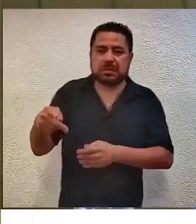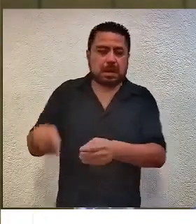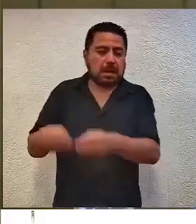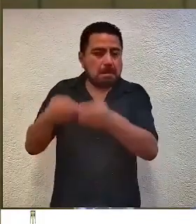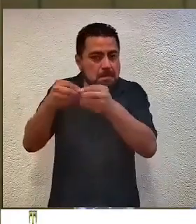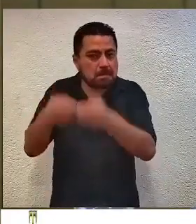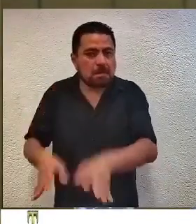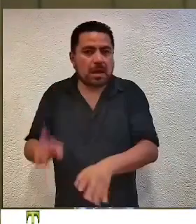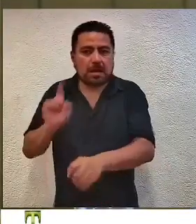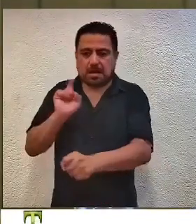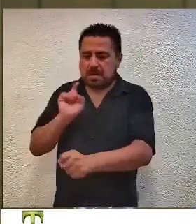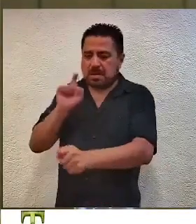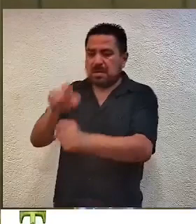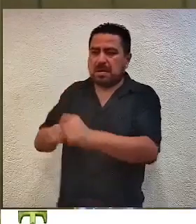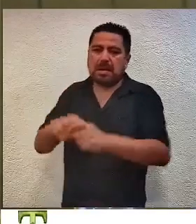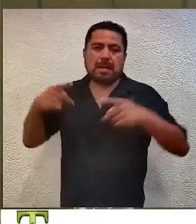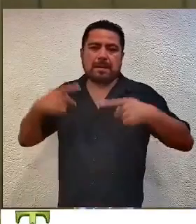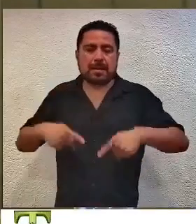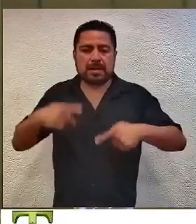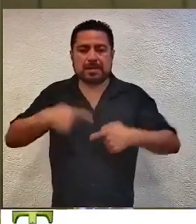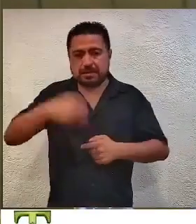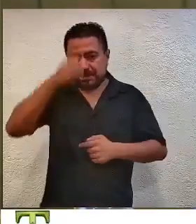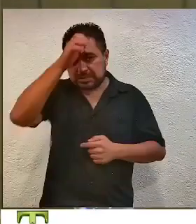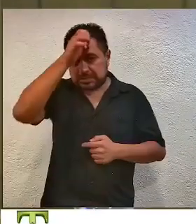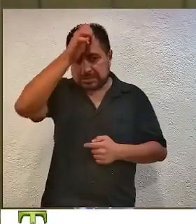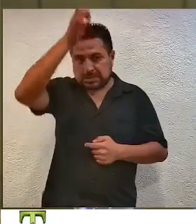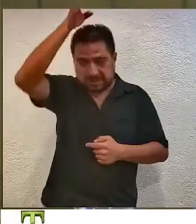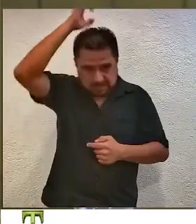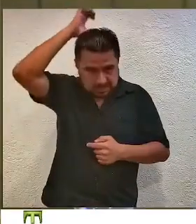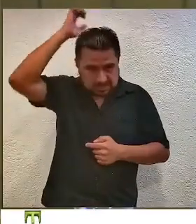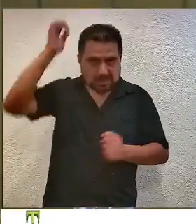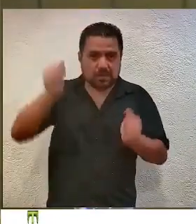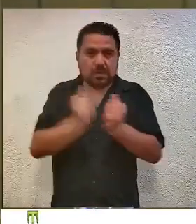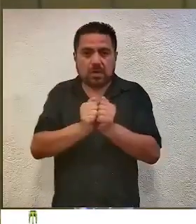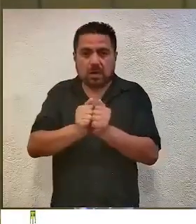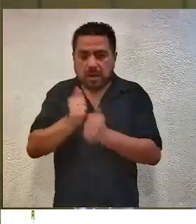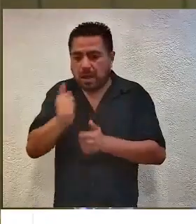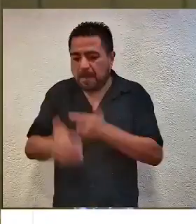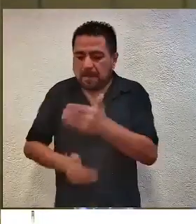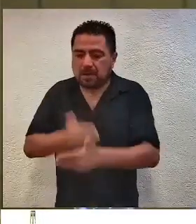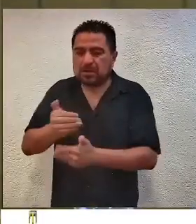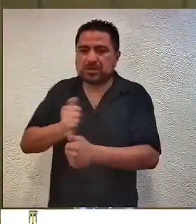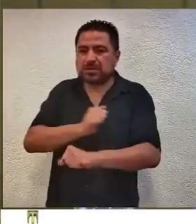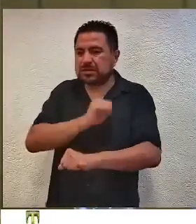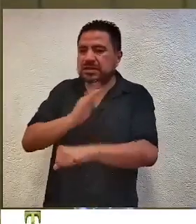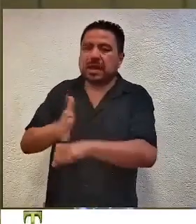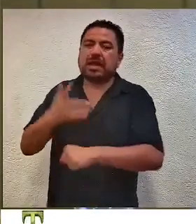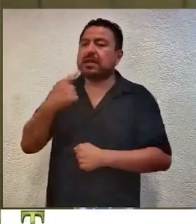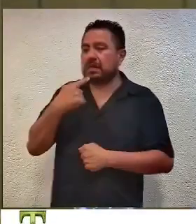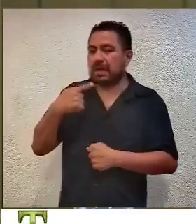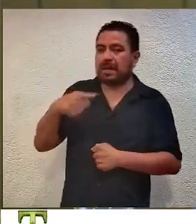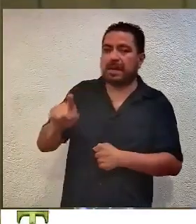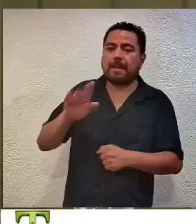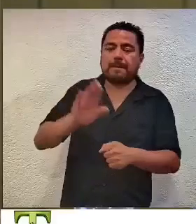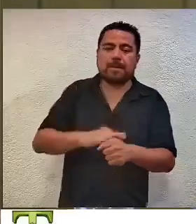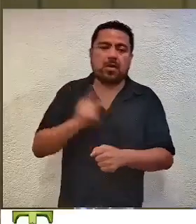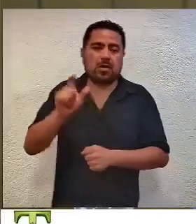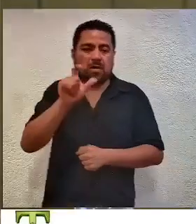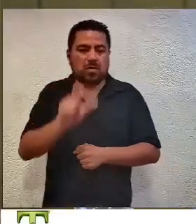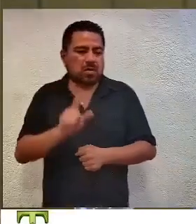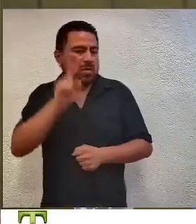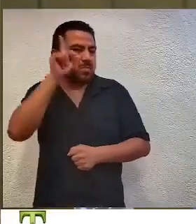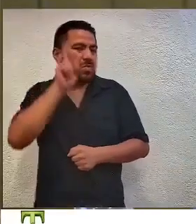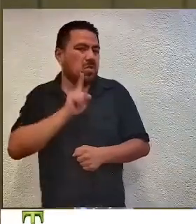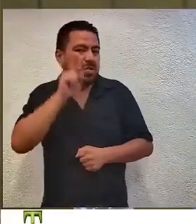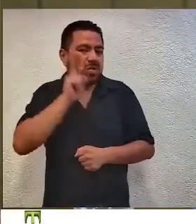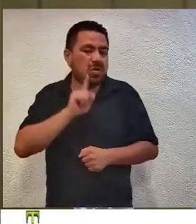de la militancia del ciudadano Alfredo Sánchez Esquivel en el procedimiento sancionador denunciado por la actora del juicio.